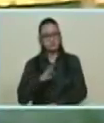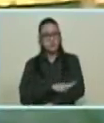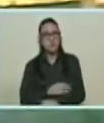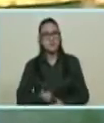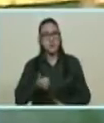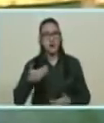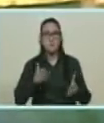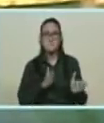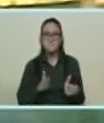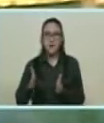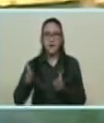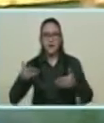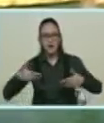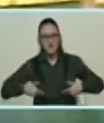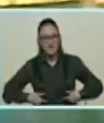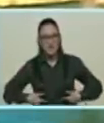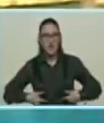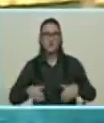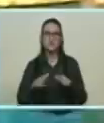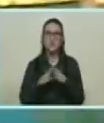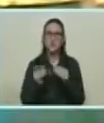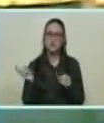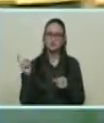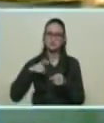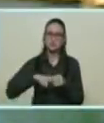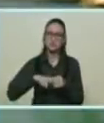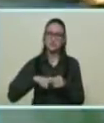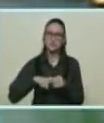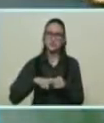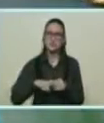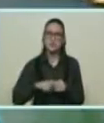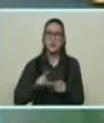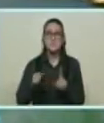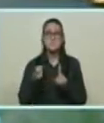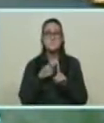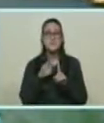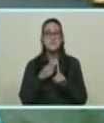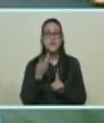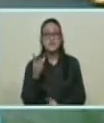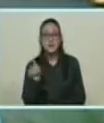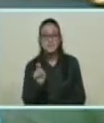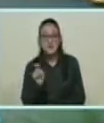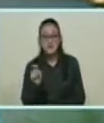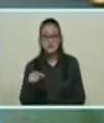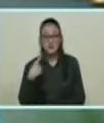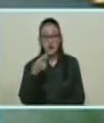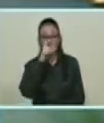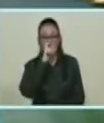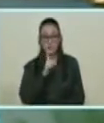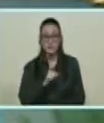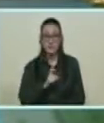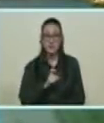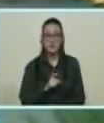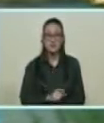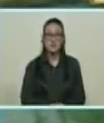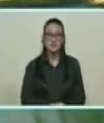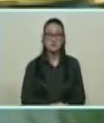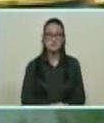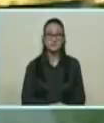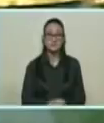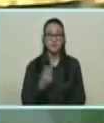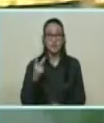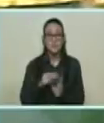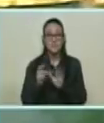Los planes y los esfuerzos para que todos estén incorporados en el primer trimestre del año que